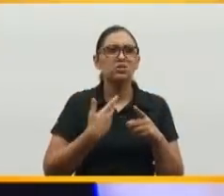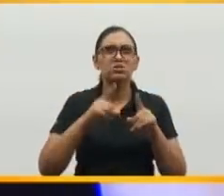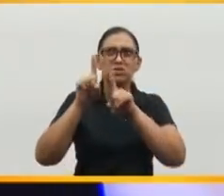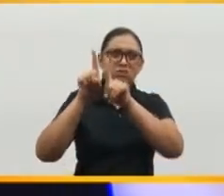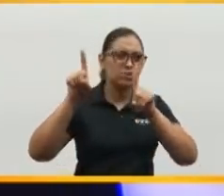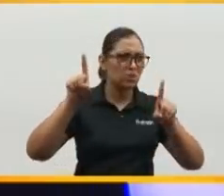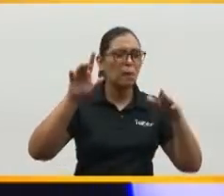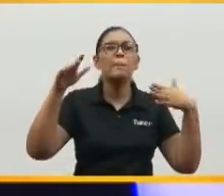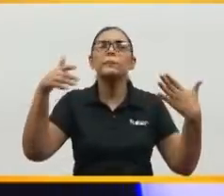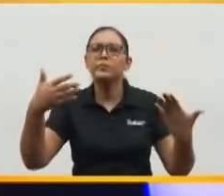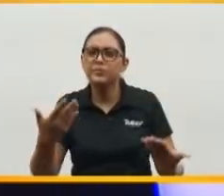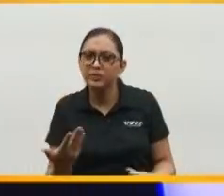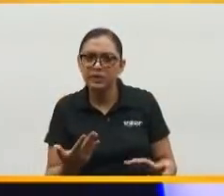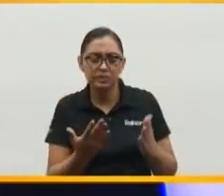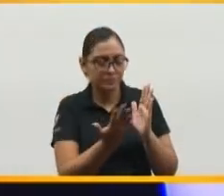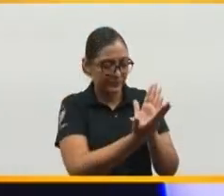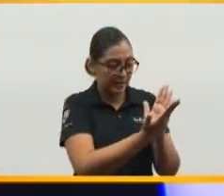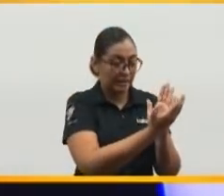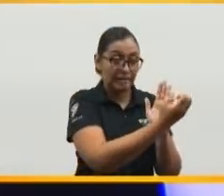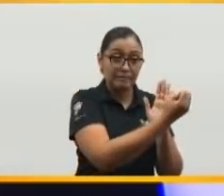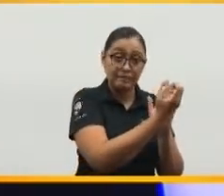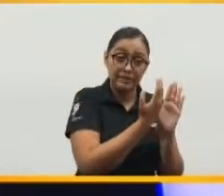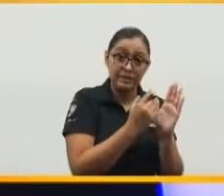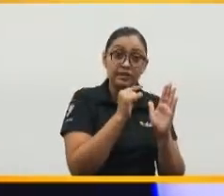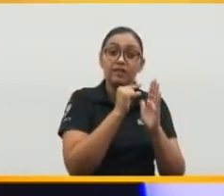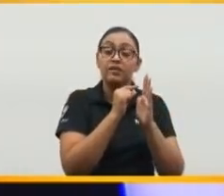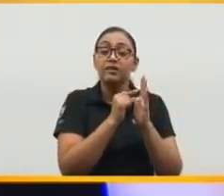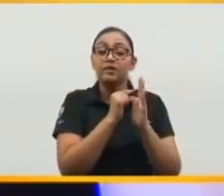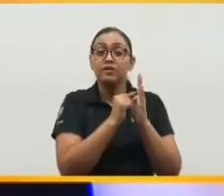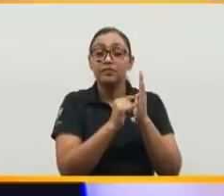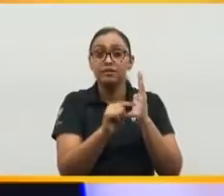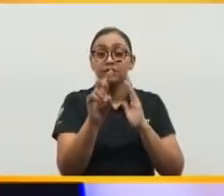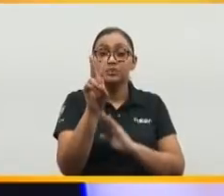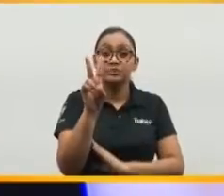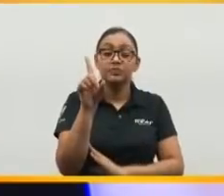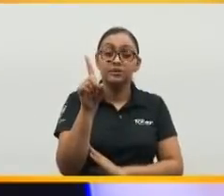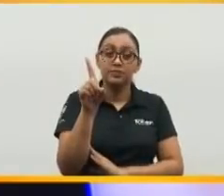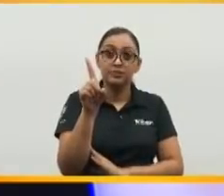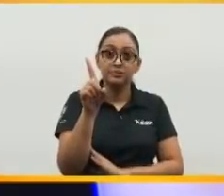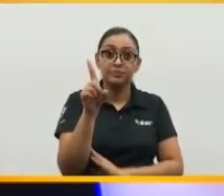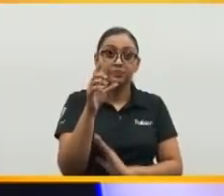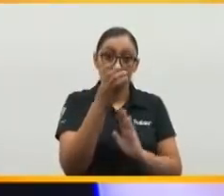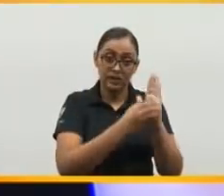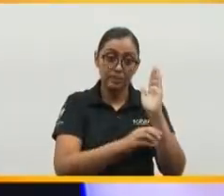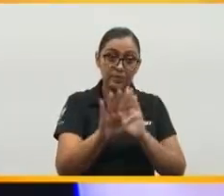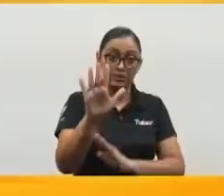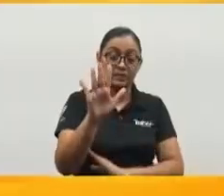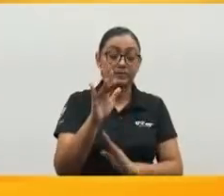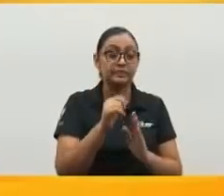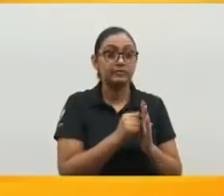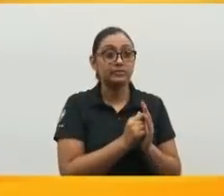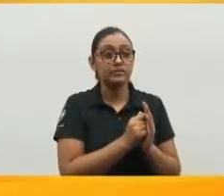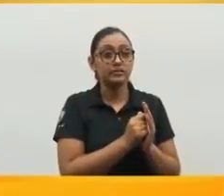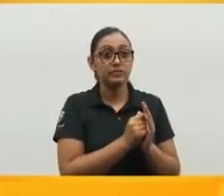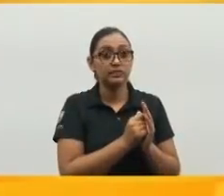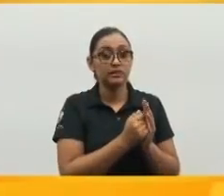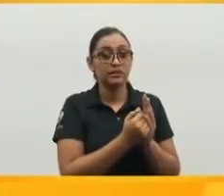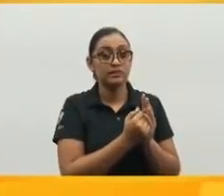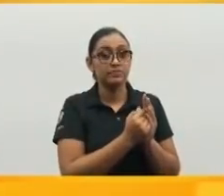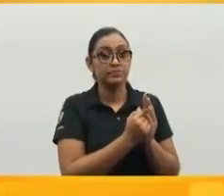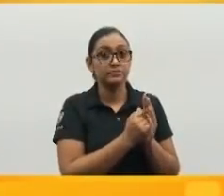El problema me lo dice la narrativa del versículo 21 de Marcos 5, cuando dice, pasando otra